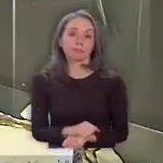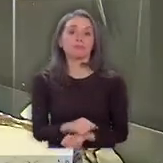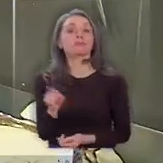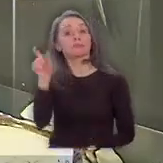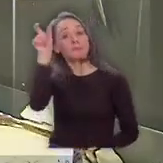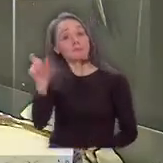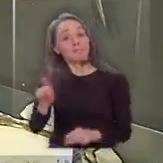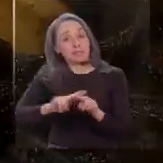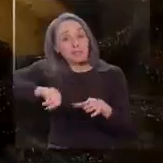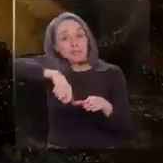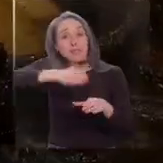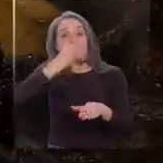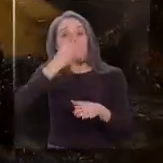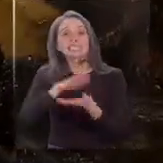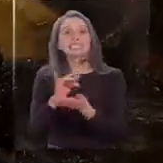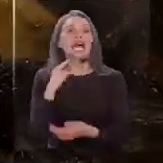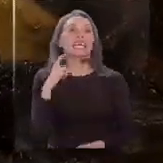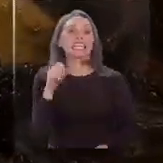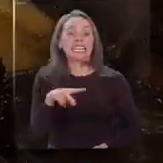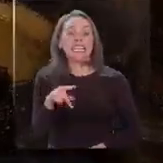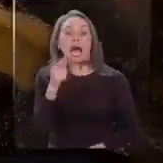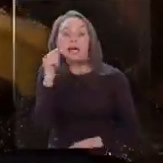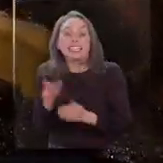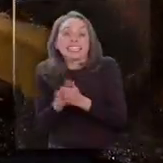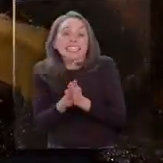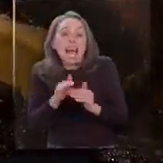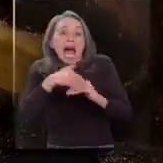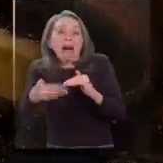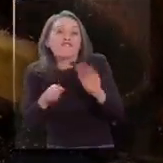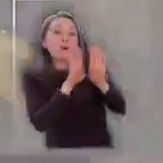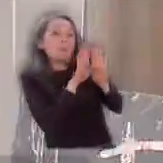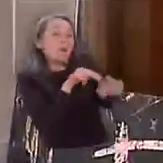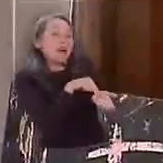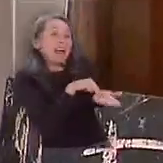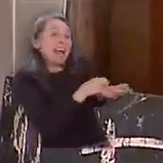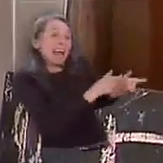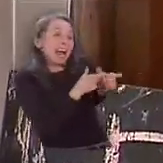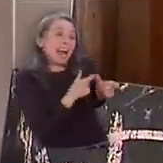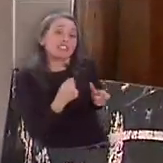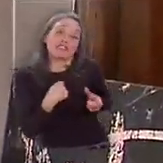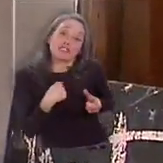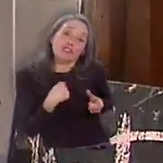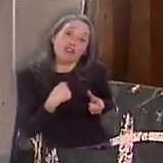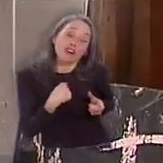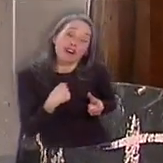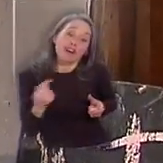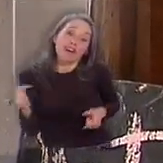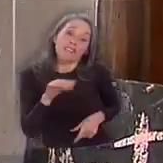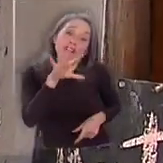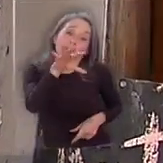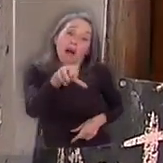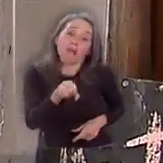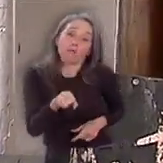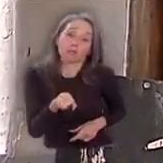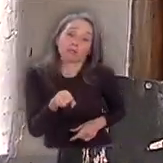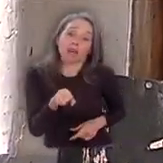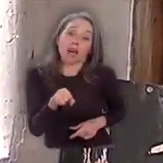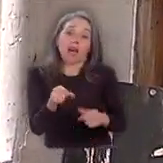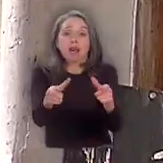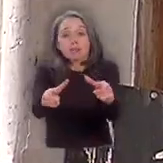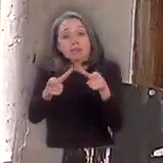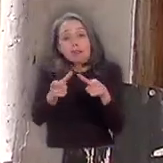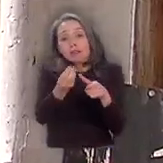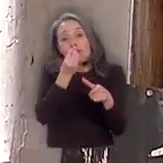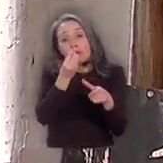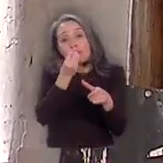Mientras Mauricio prepara el charquicán, Héctor espera ansioso en la puerta del local. Yo vengo a buscar algo para el